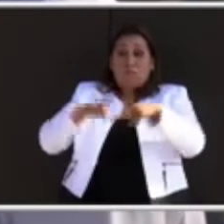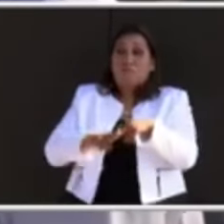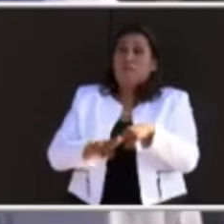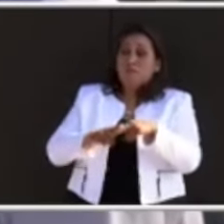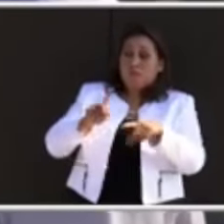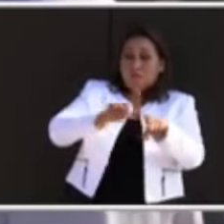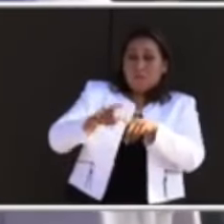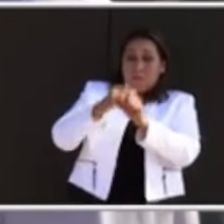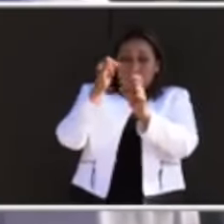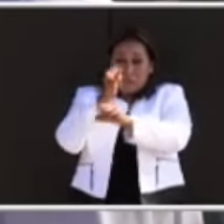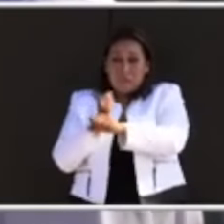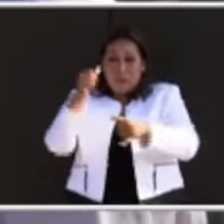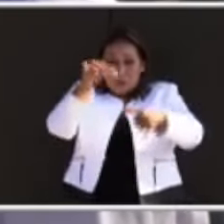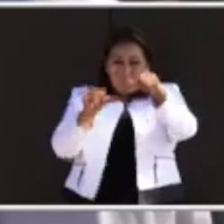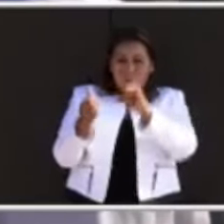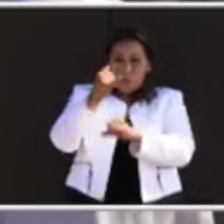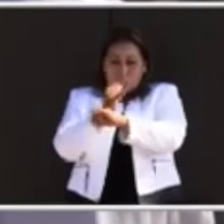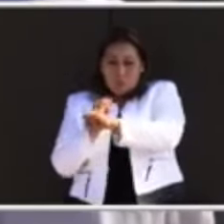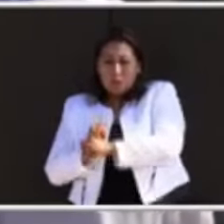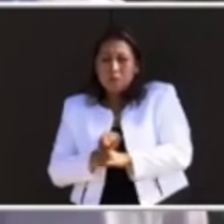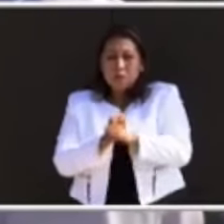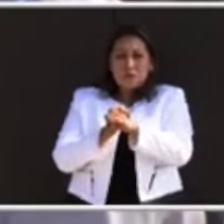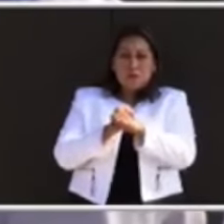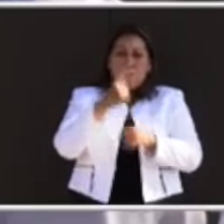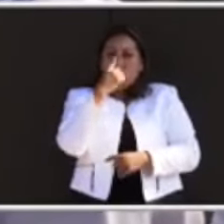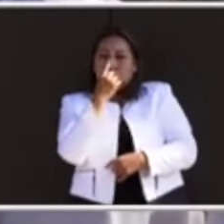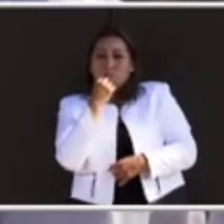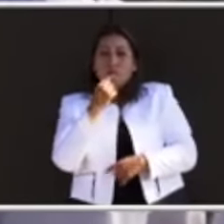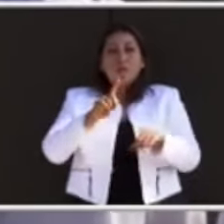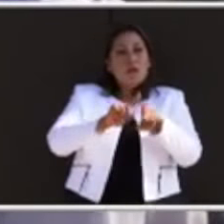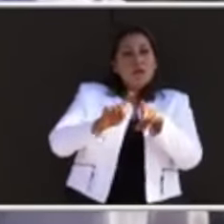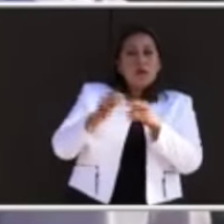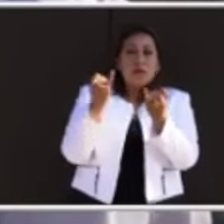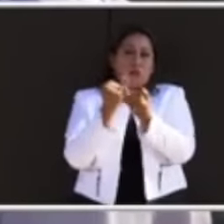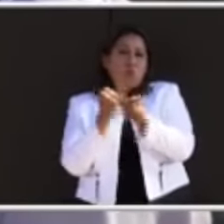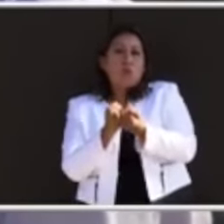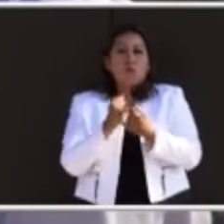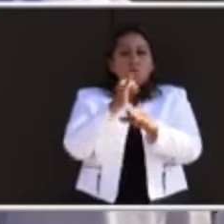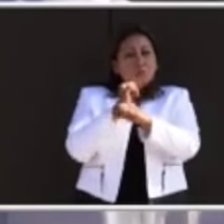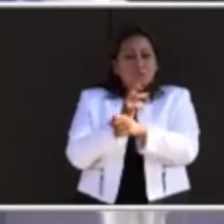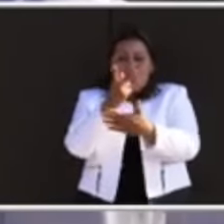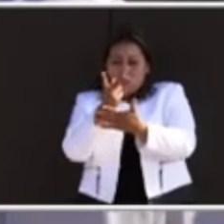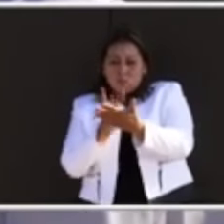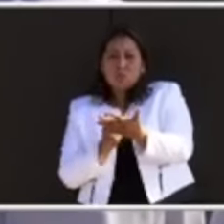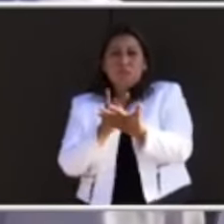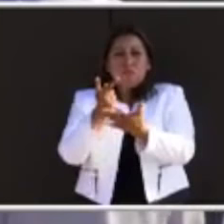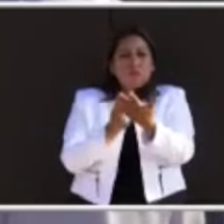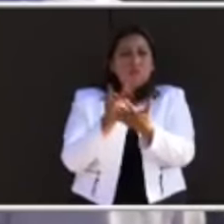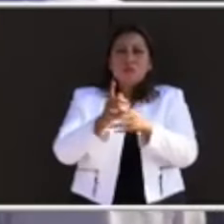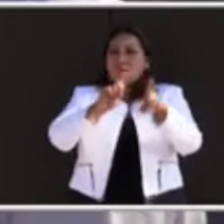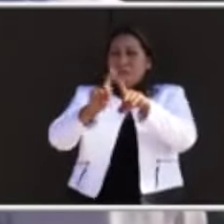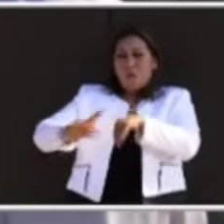Villarrica. Cuenta además con una especialidad en Derecho Fiscal y diversos diplomados en varias áreas del